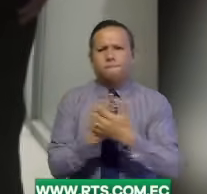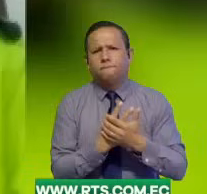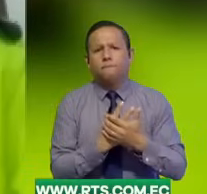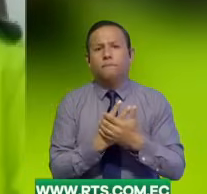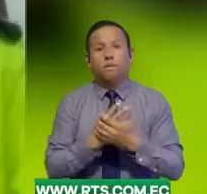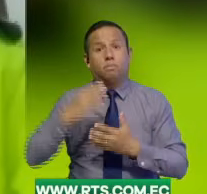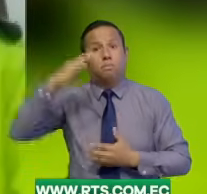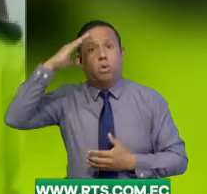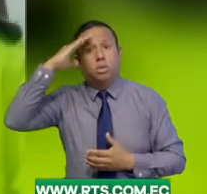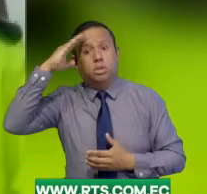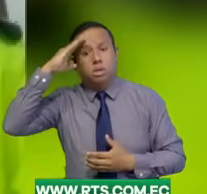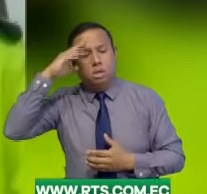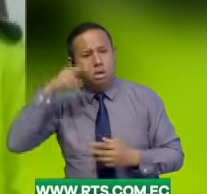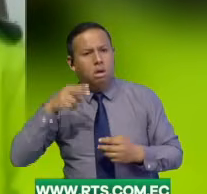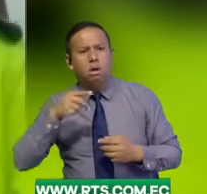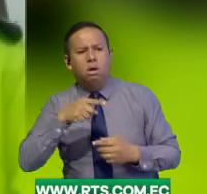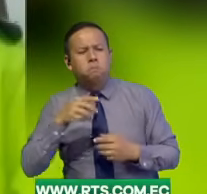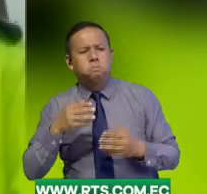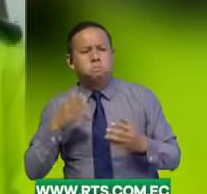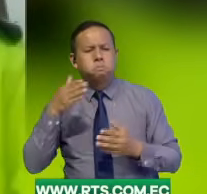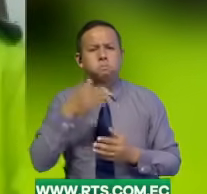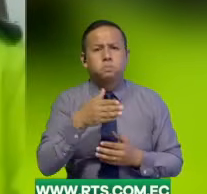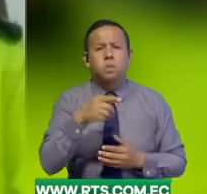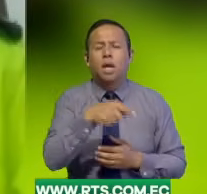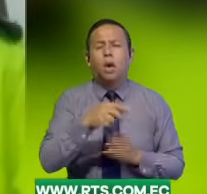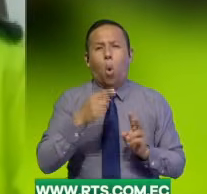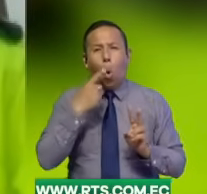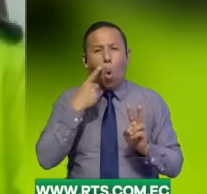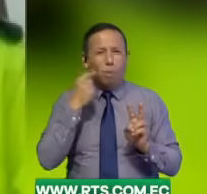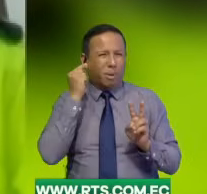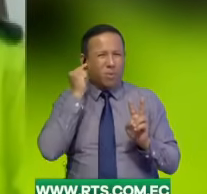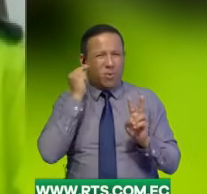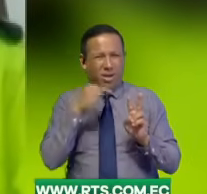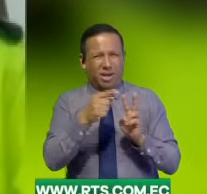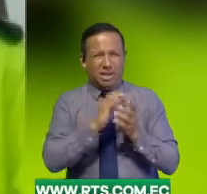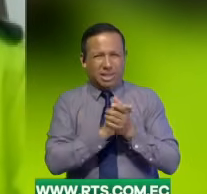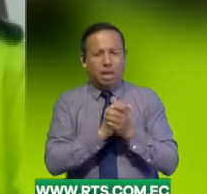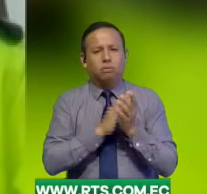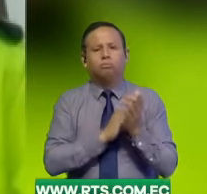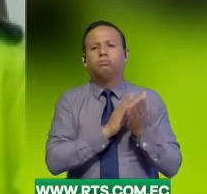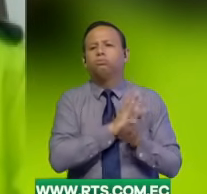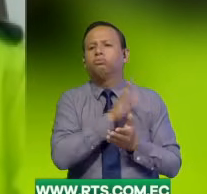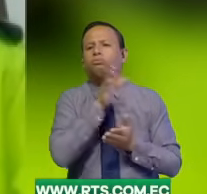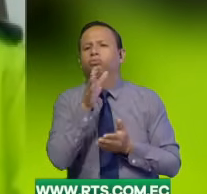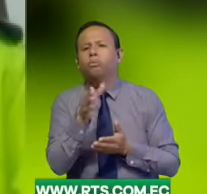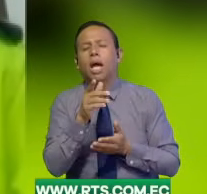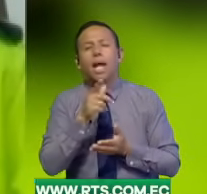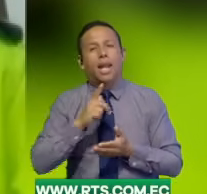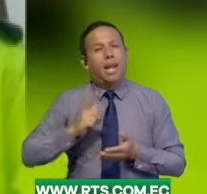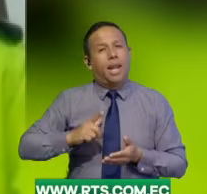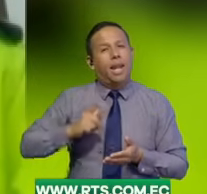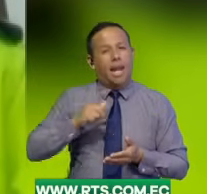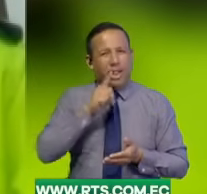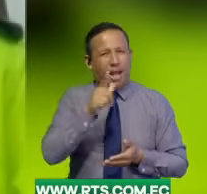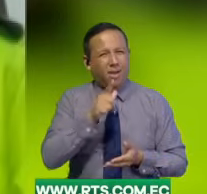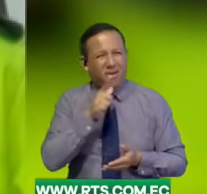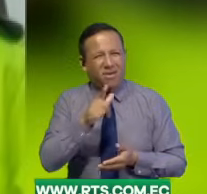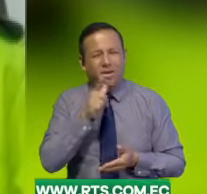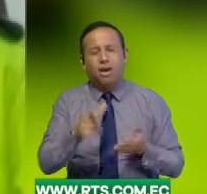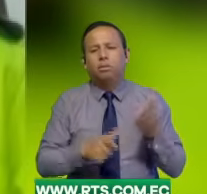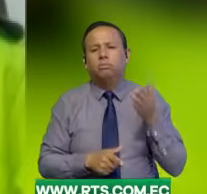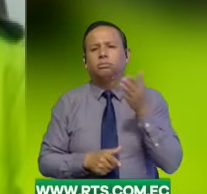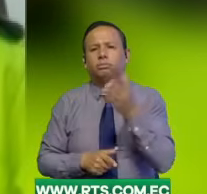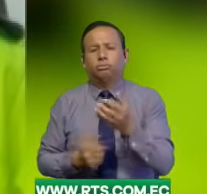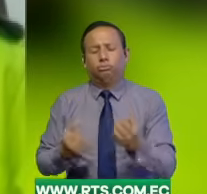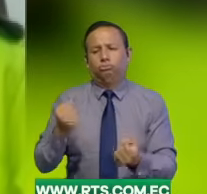bala. De esposos venían desde la ciudad de La Tacunga hacia el sector de Salinas, donde fueron interceptados en